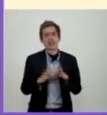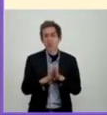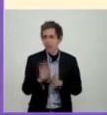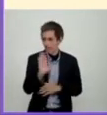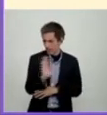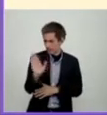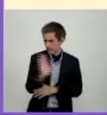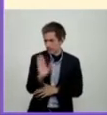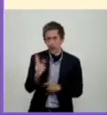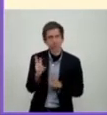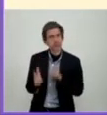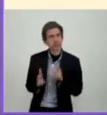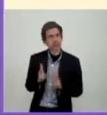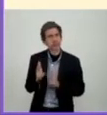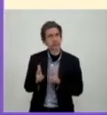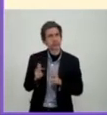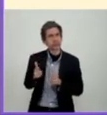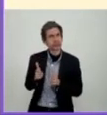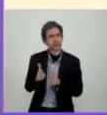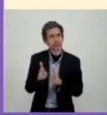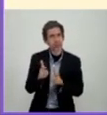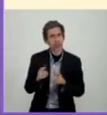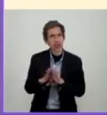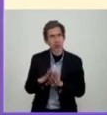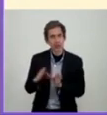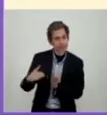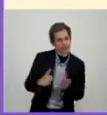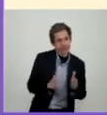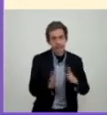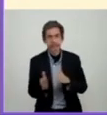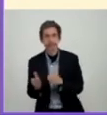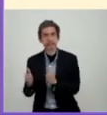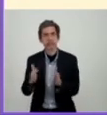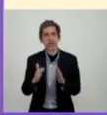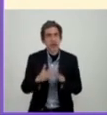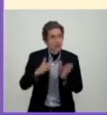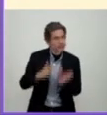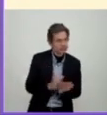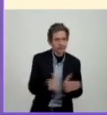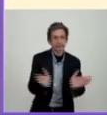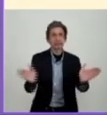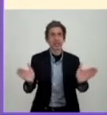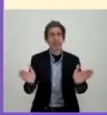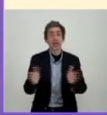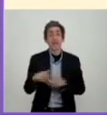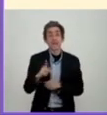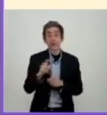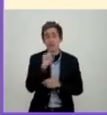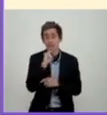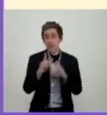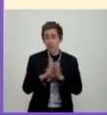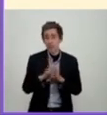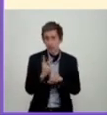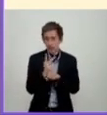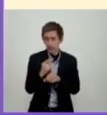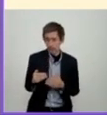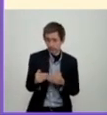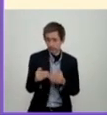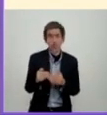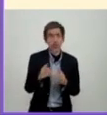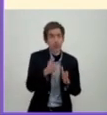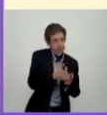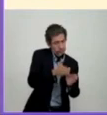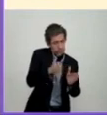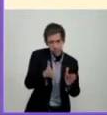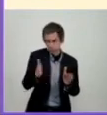locomotora enloquecida y no va por el mismo carril, se bifurca, pero hay una continuidad, en eso estoy completamente de